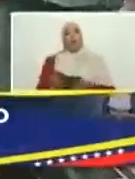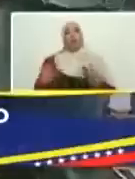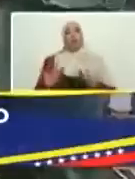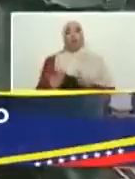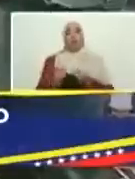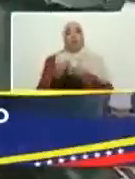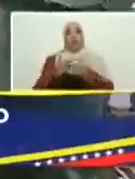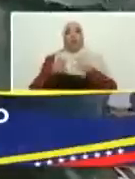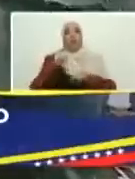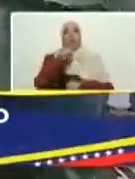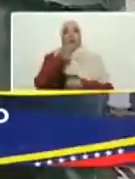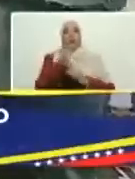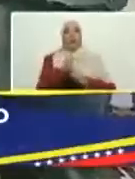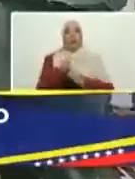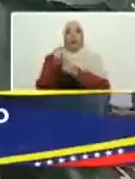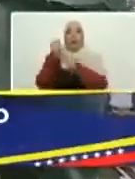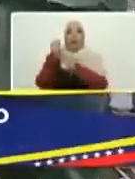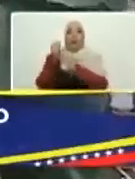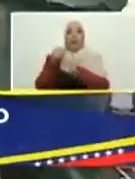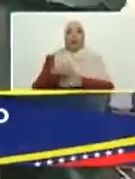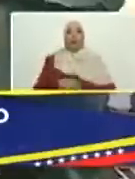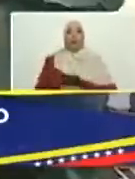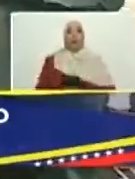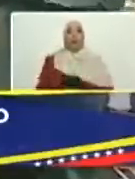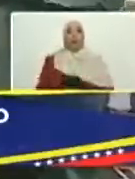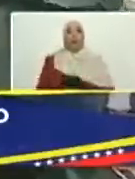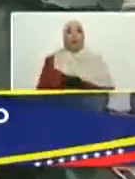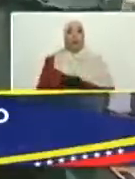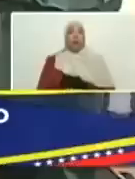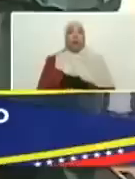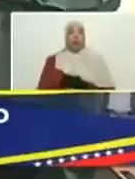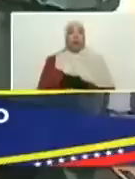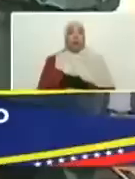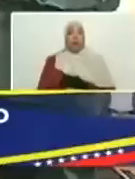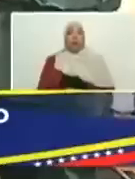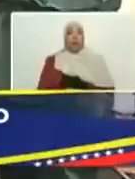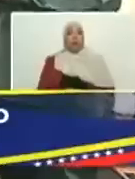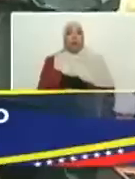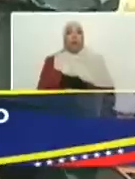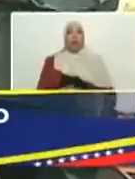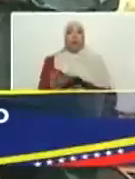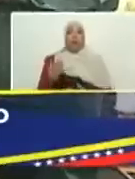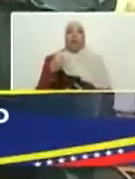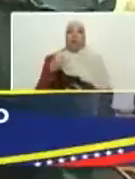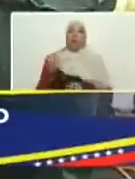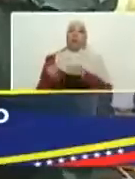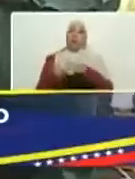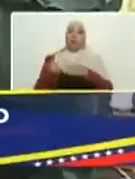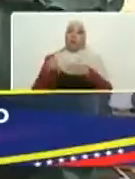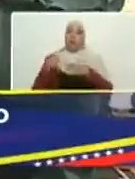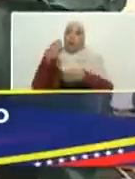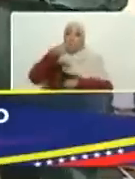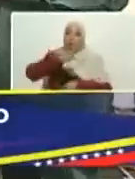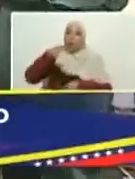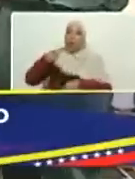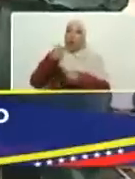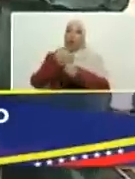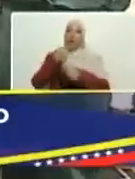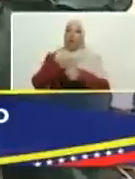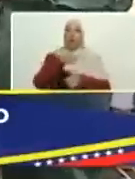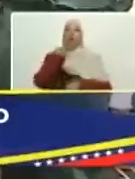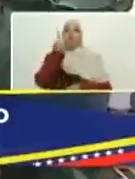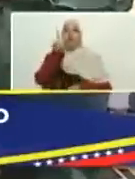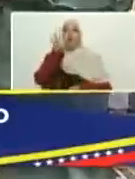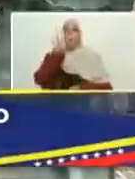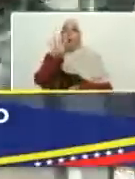del liderazgo, de la moral, del ejemplo. Y si alguna institución encarna 24